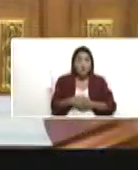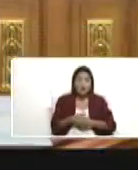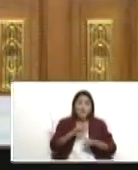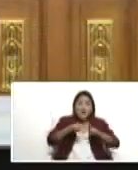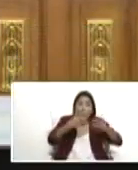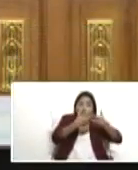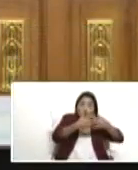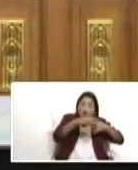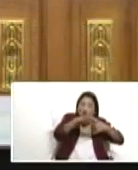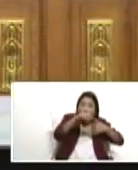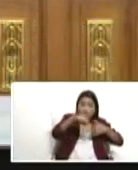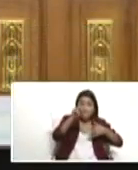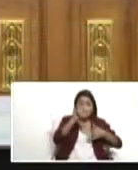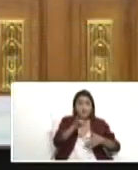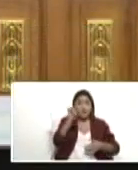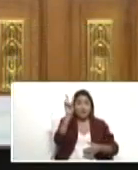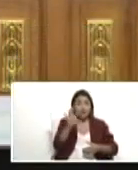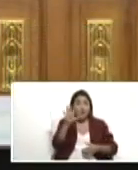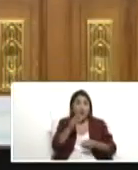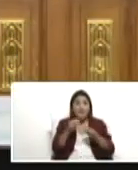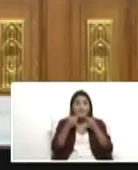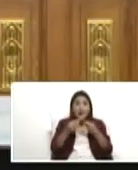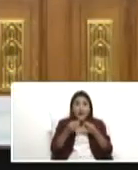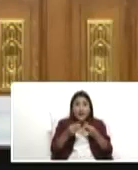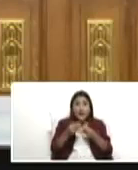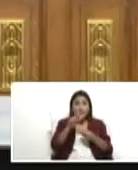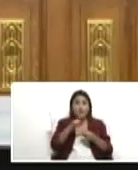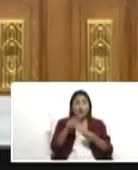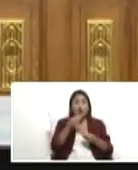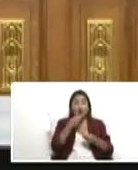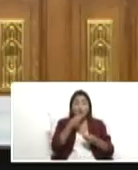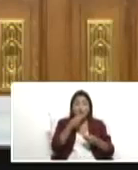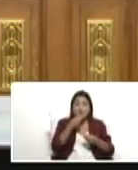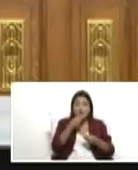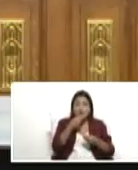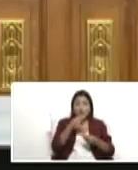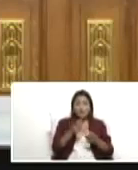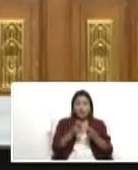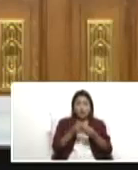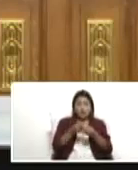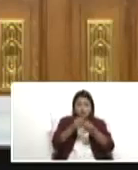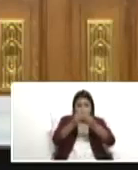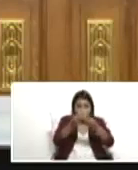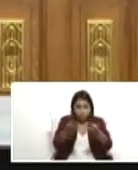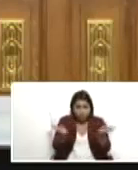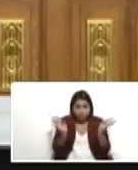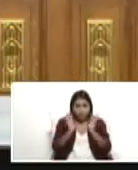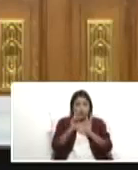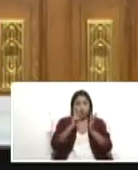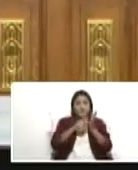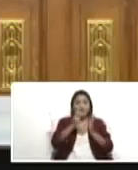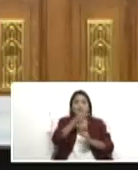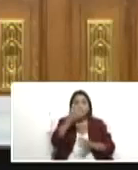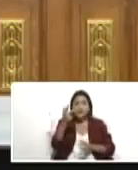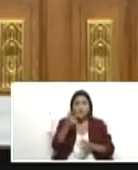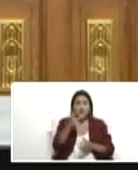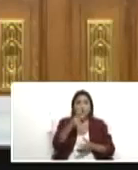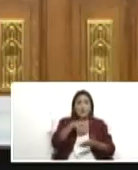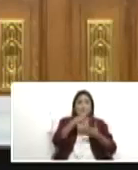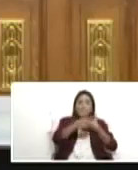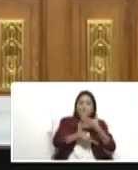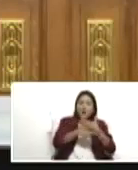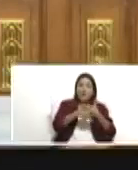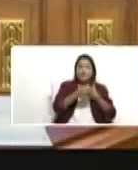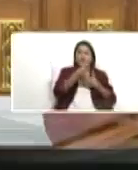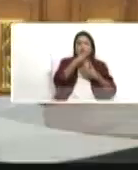nacional para garantizar la seguridad alimentaria y la nutrición distribuimos en este 2023 a través de nuestros planes de seguridad